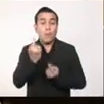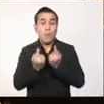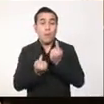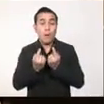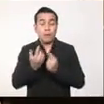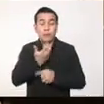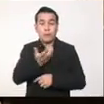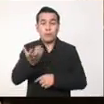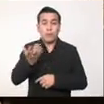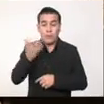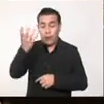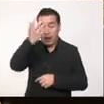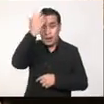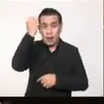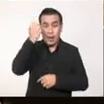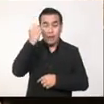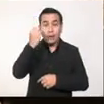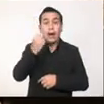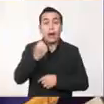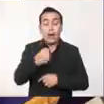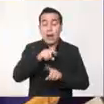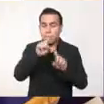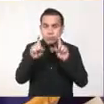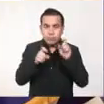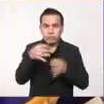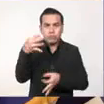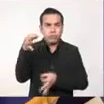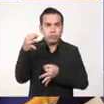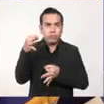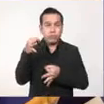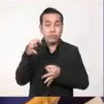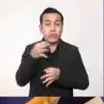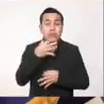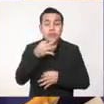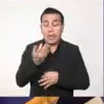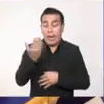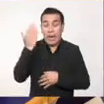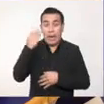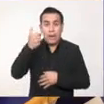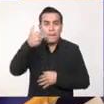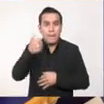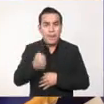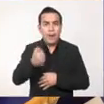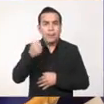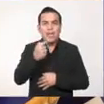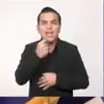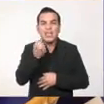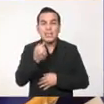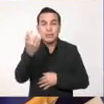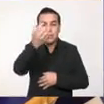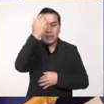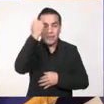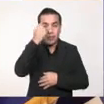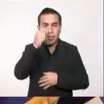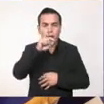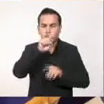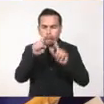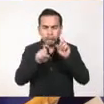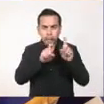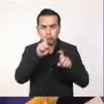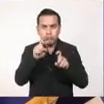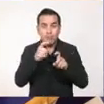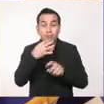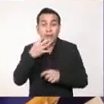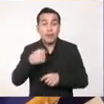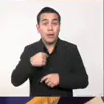terminaron dando el resultado que las encuestas dieron, que venían dando desde muchos meses atrás. Yo recuerdo que